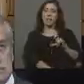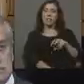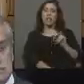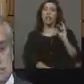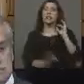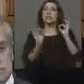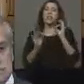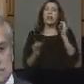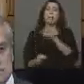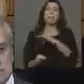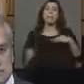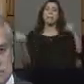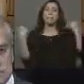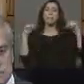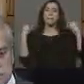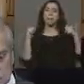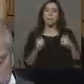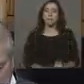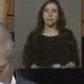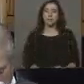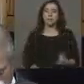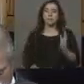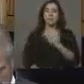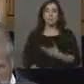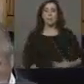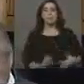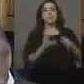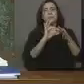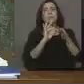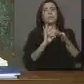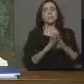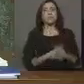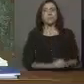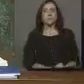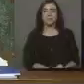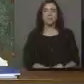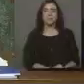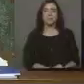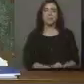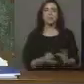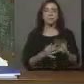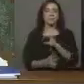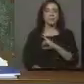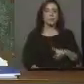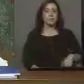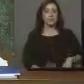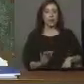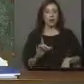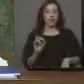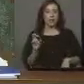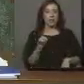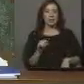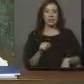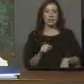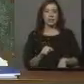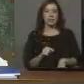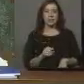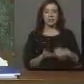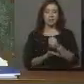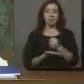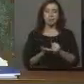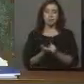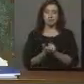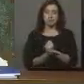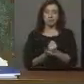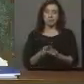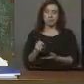señora Ministra de Deporte por su intermedio, señor Presidente. Muchas gracias. Gracias, diputado Iván Flores. Vamos a despachar